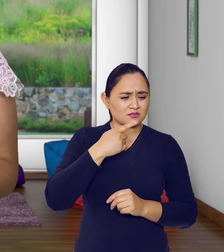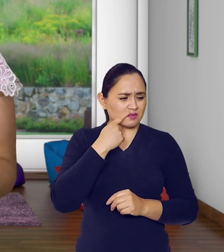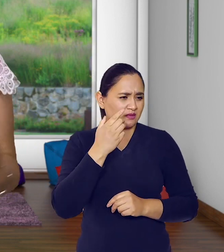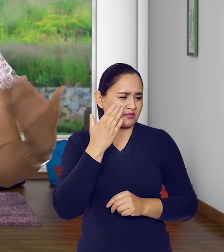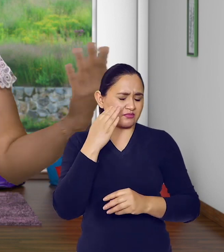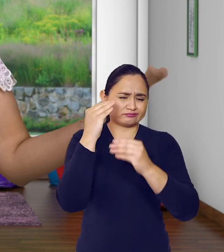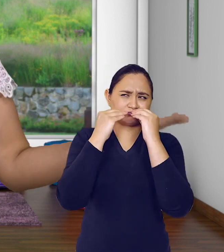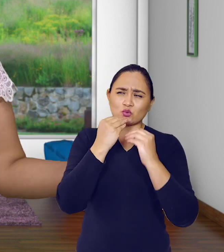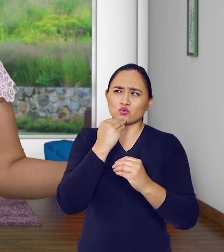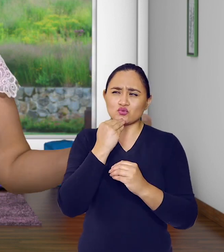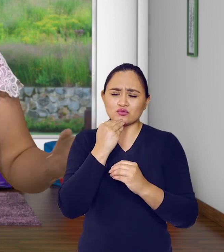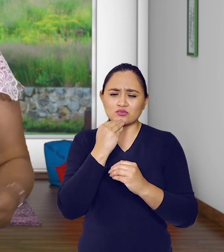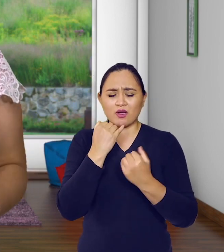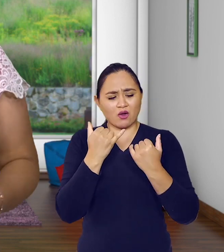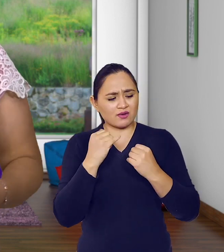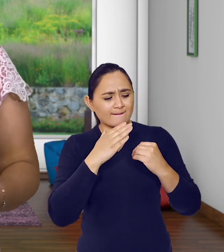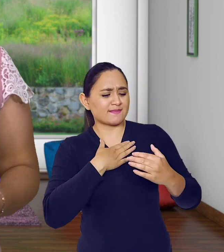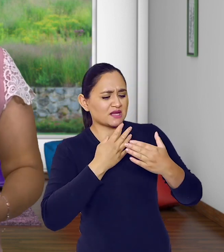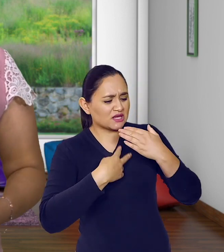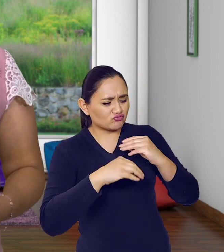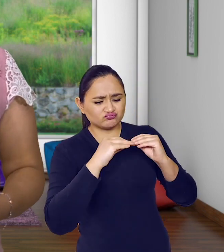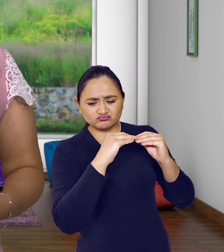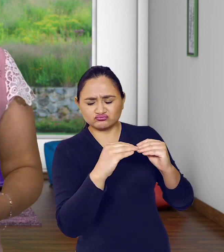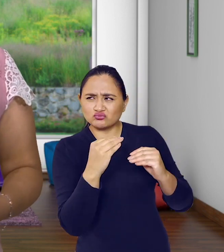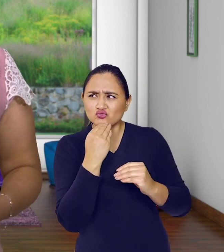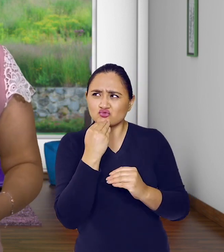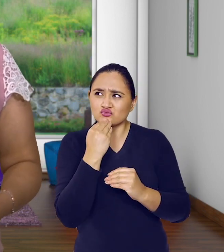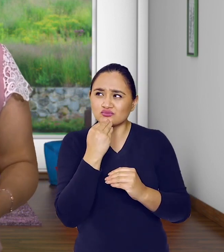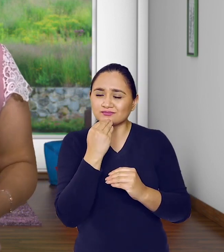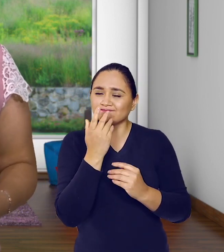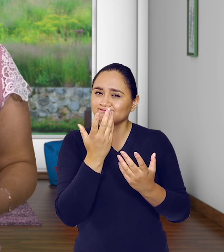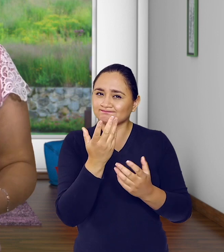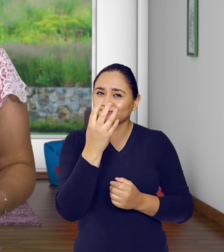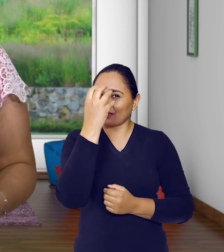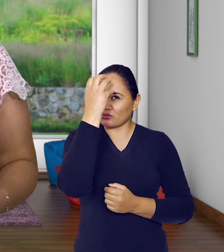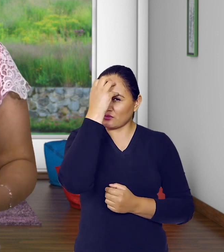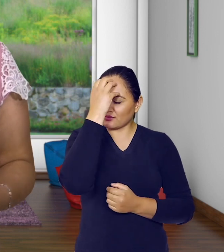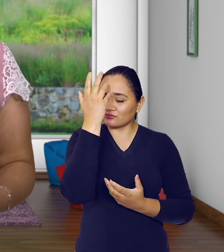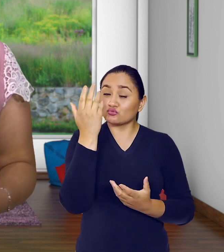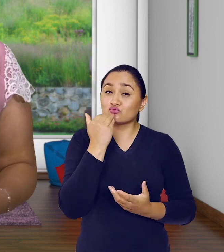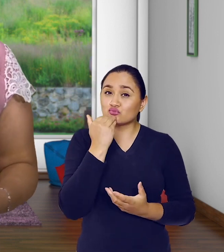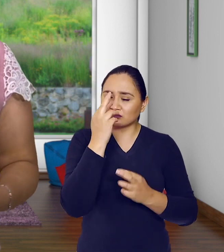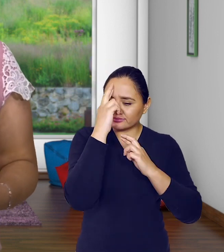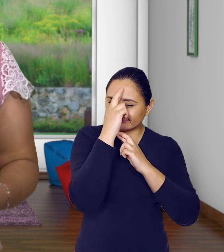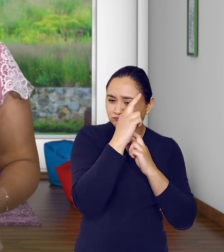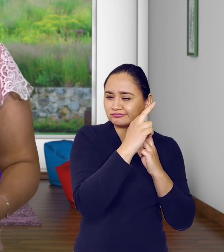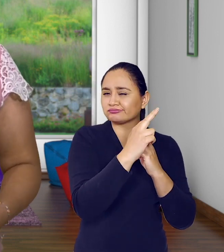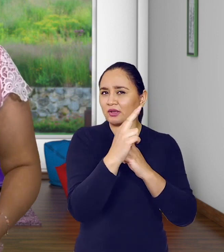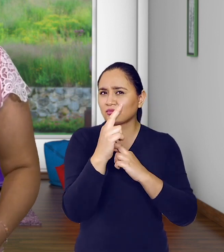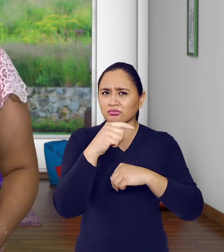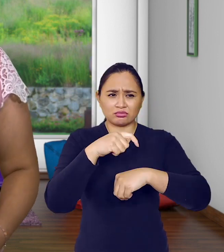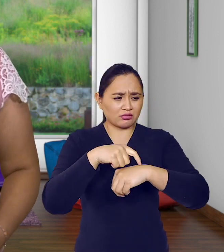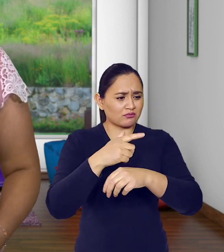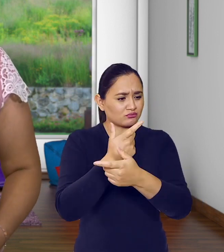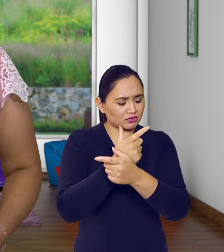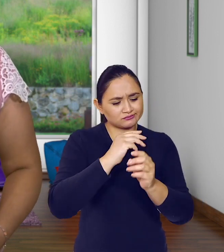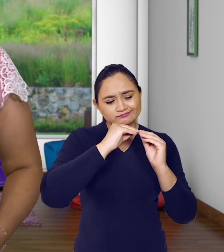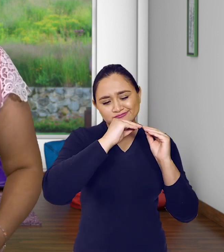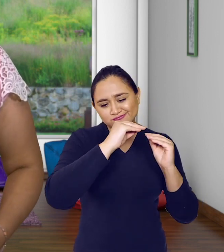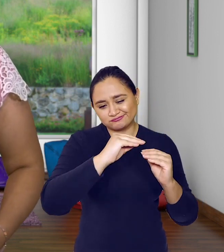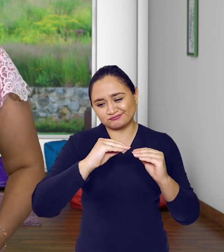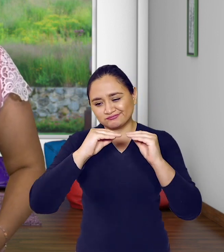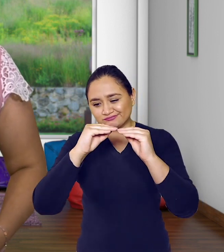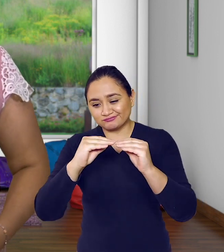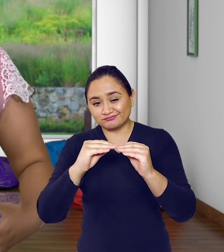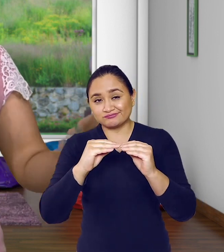podemos mejorar o reaprender. La educación debe estar basada en el buen trato, la disponibilidad para orientar y fomentar habilidades de